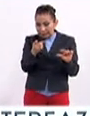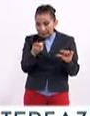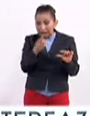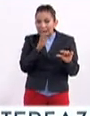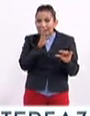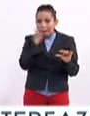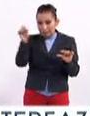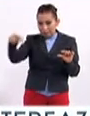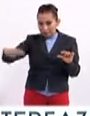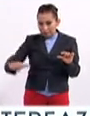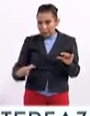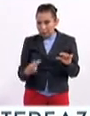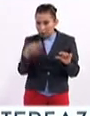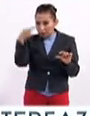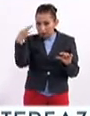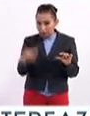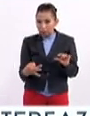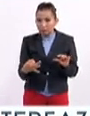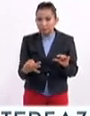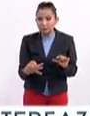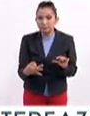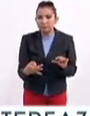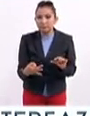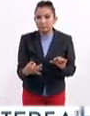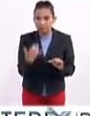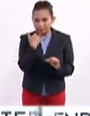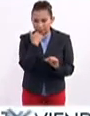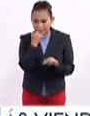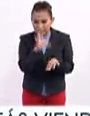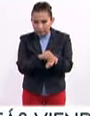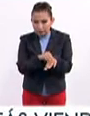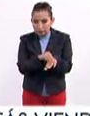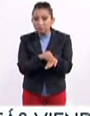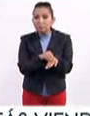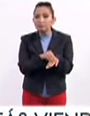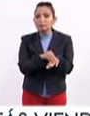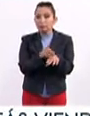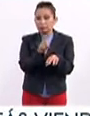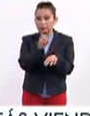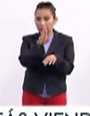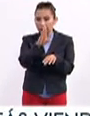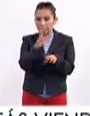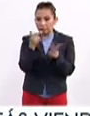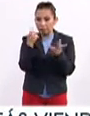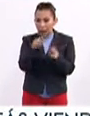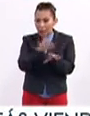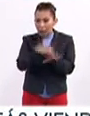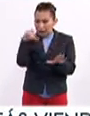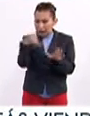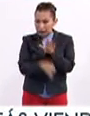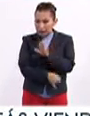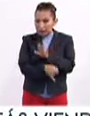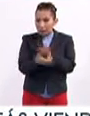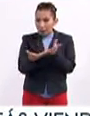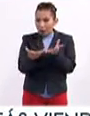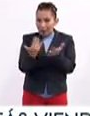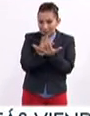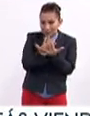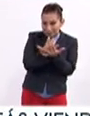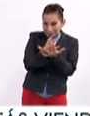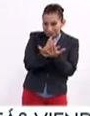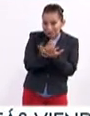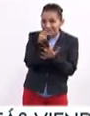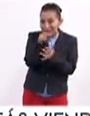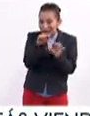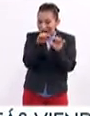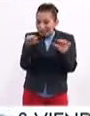la respuesta categórica a eso. Si nos lo permites, doctor, para seguir abordando este tema, dejar en suspenso